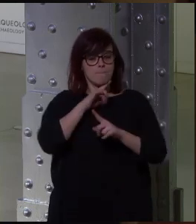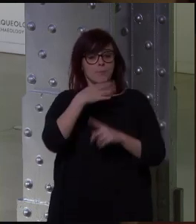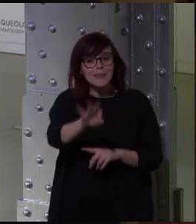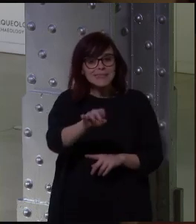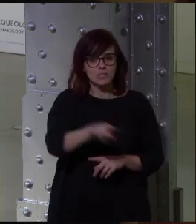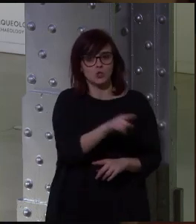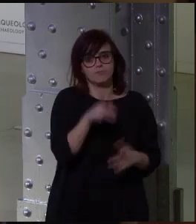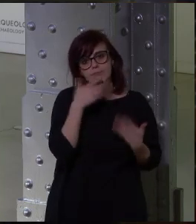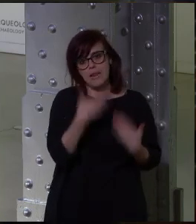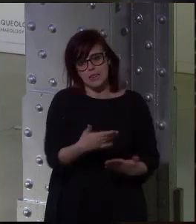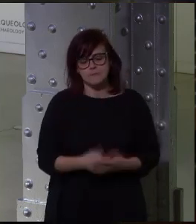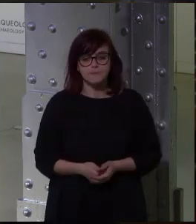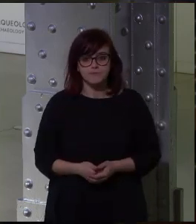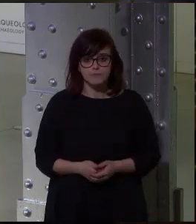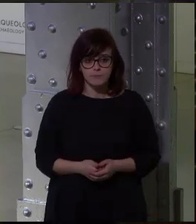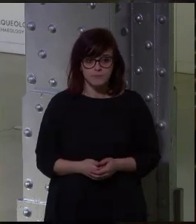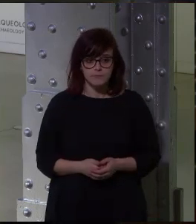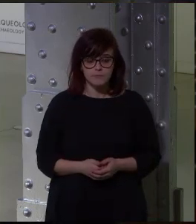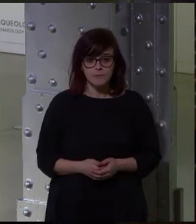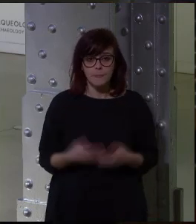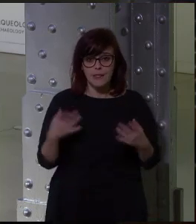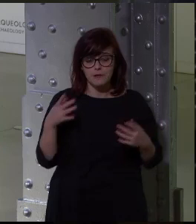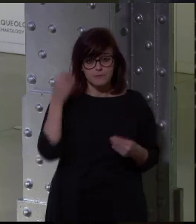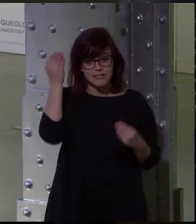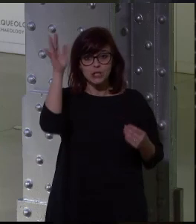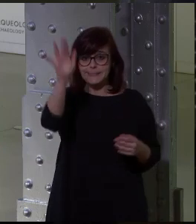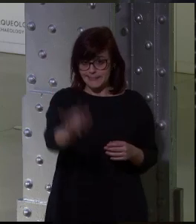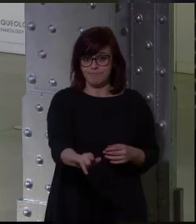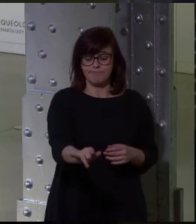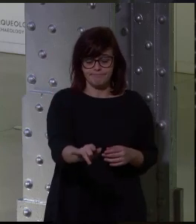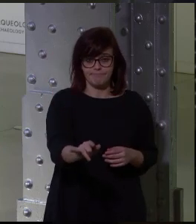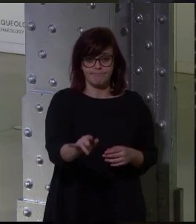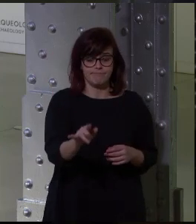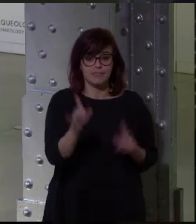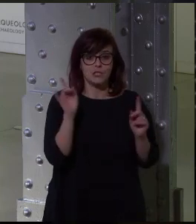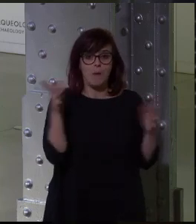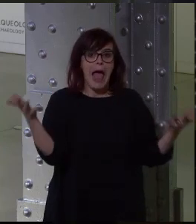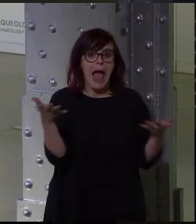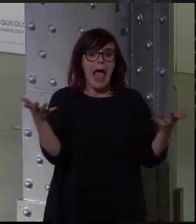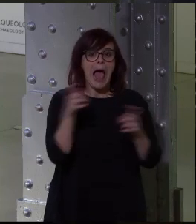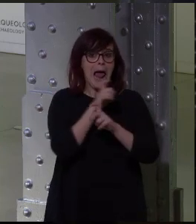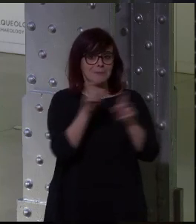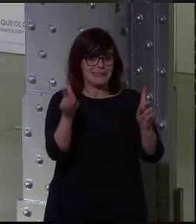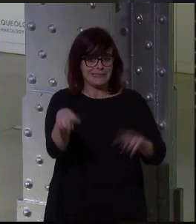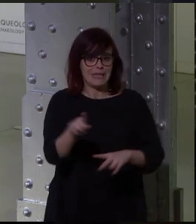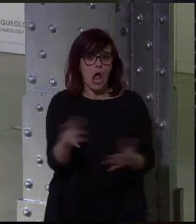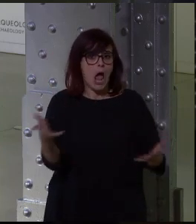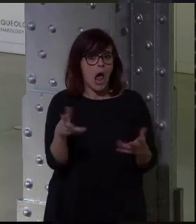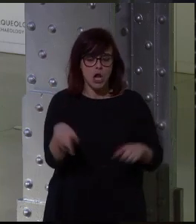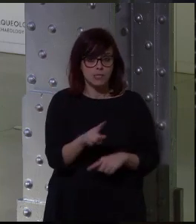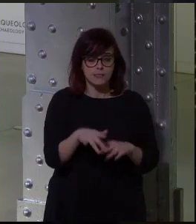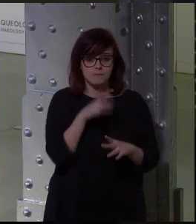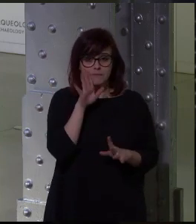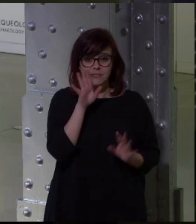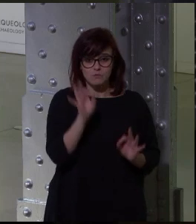situación? Gracias. Bueno, yo creo que sí, y no es ser alarmista, es ser realista, y el